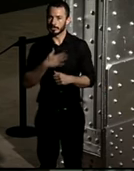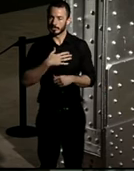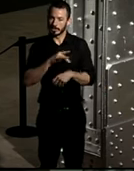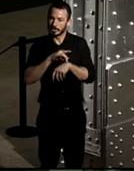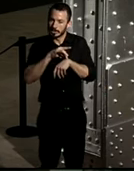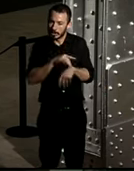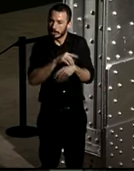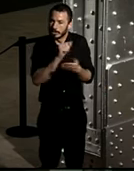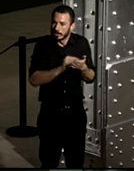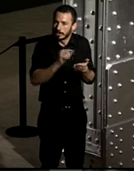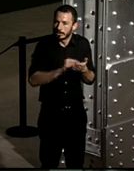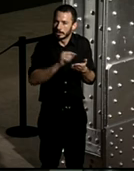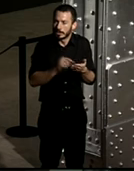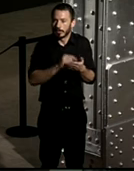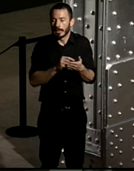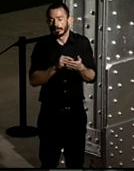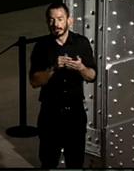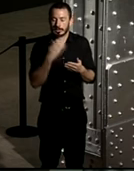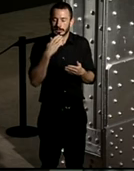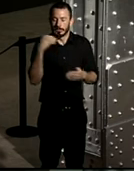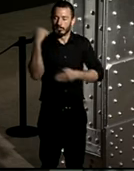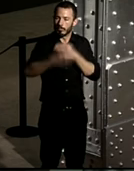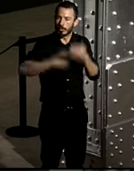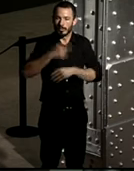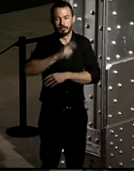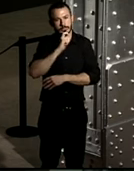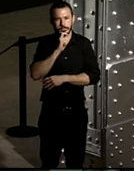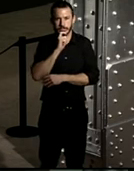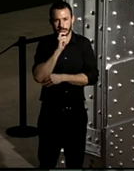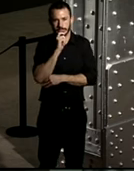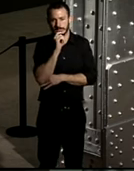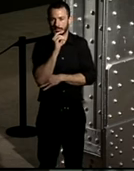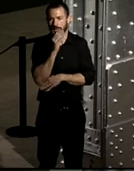un proceso complicado, por decirlo suave.